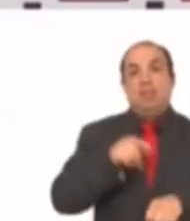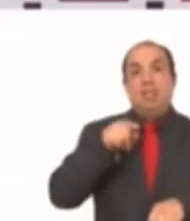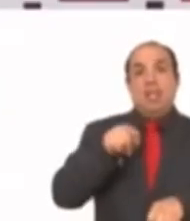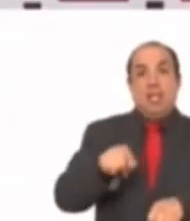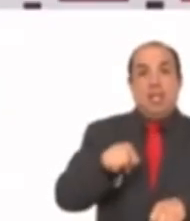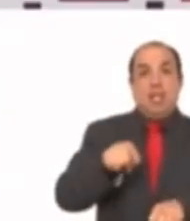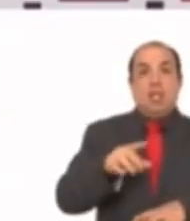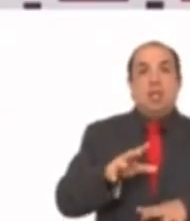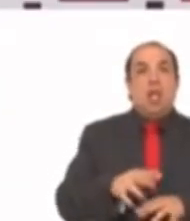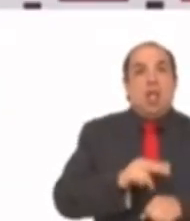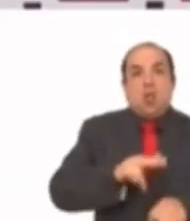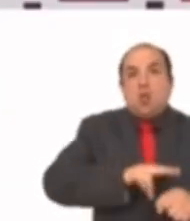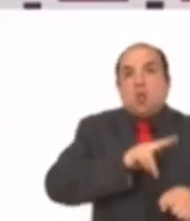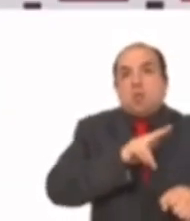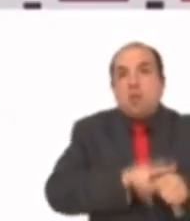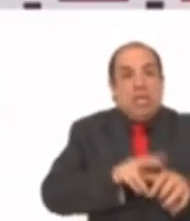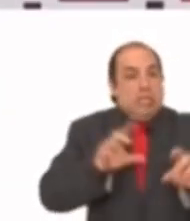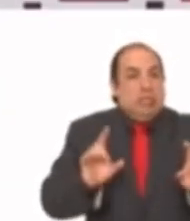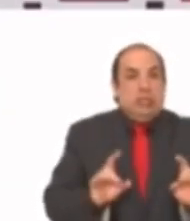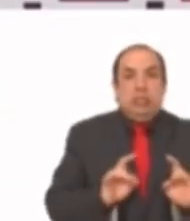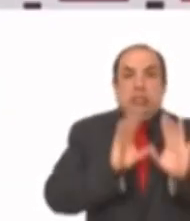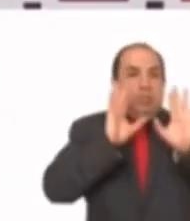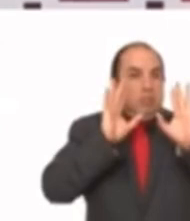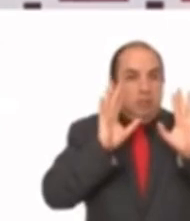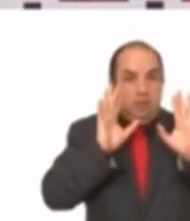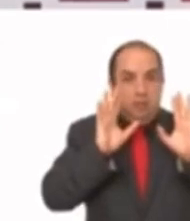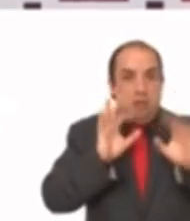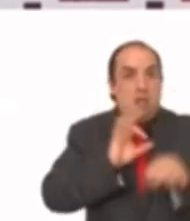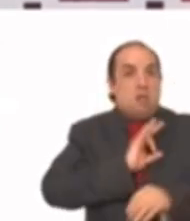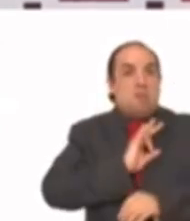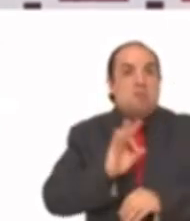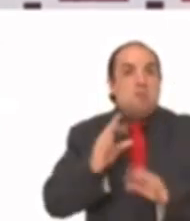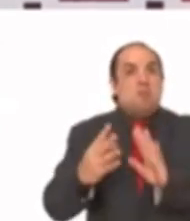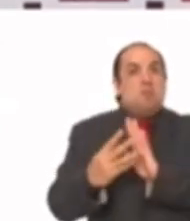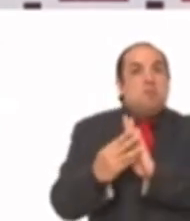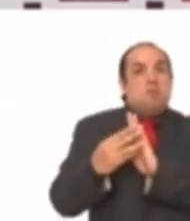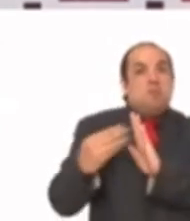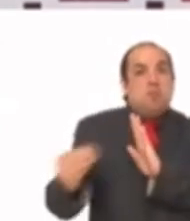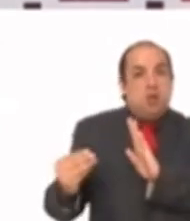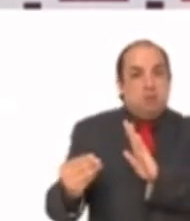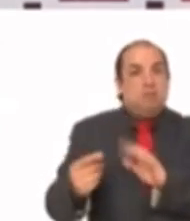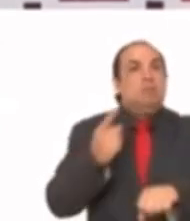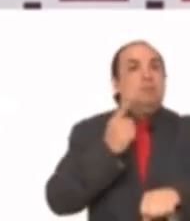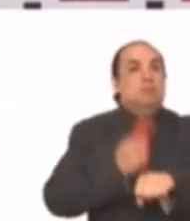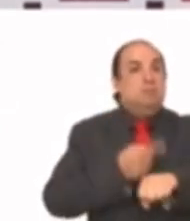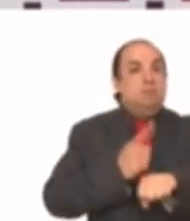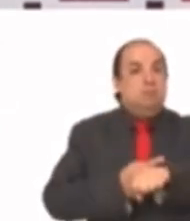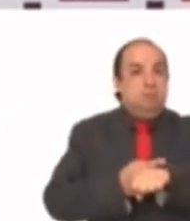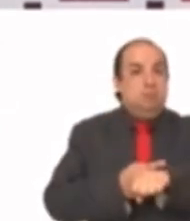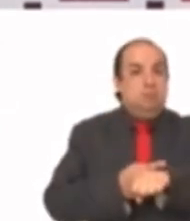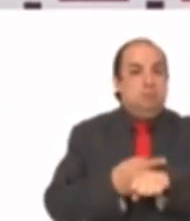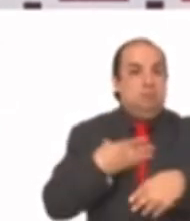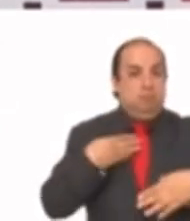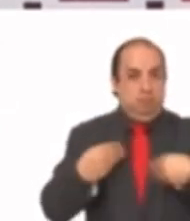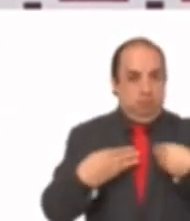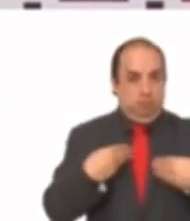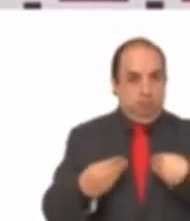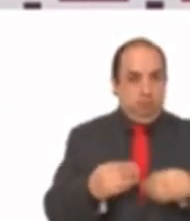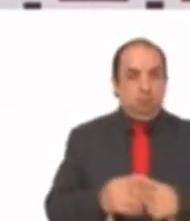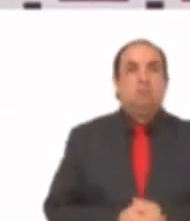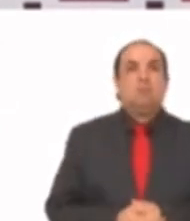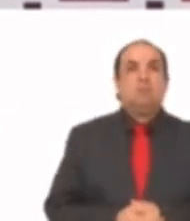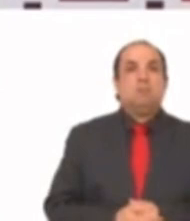el jefe de gobierno capitalino, Martí Batres Guadarrama, apuntó que este delito no ayudaba a evitar los contagios de esta enfermedad,